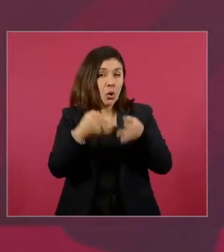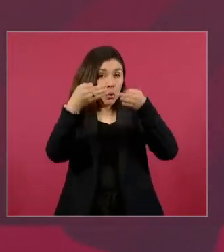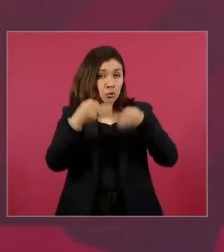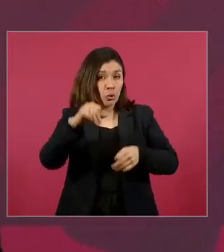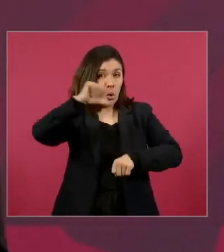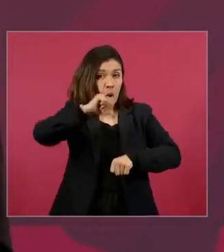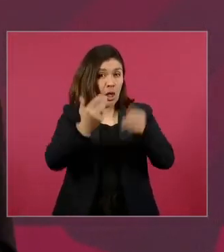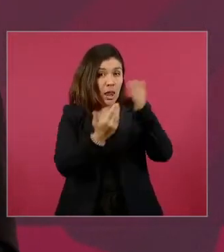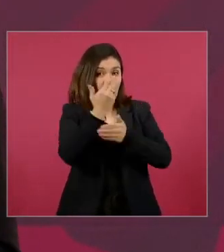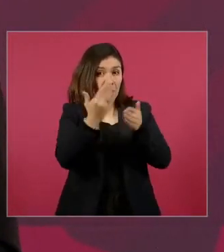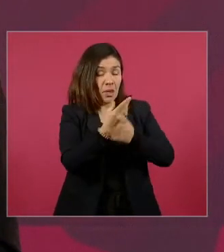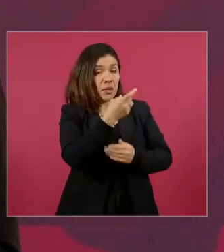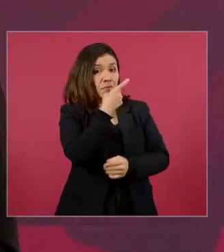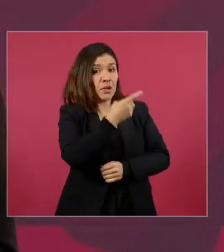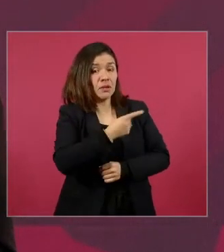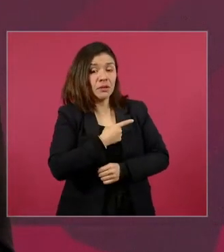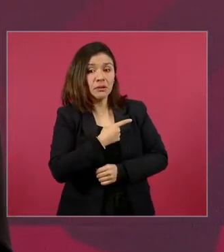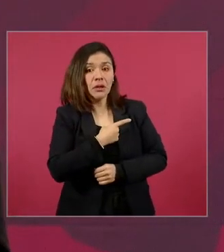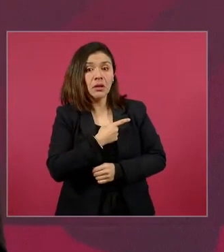hoy,